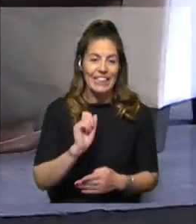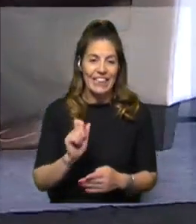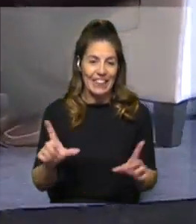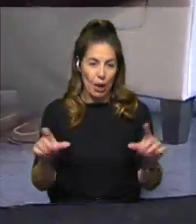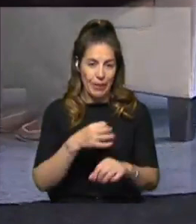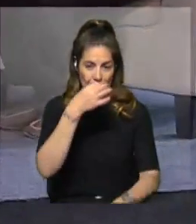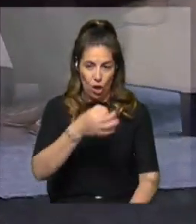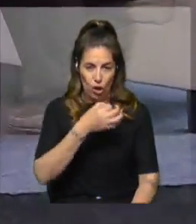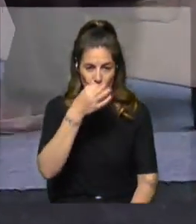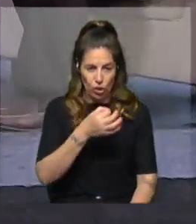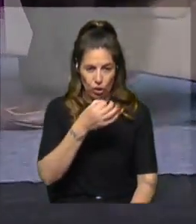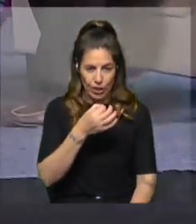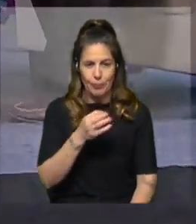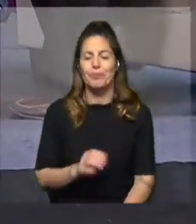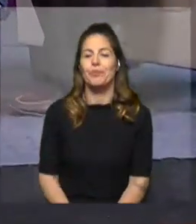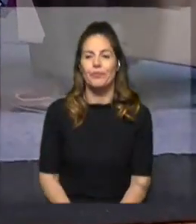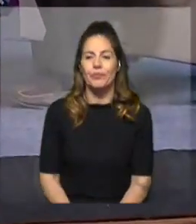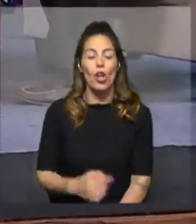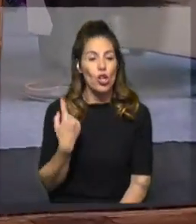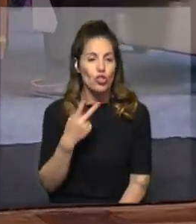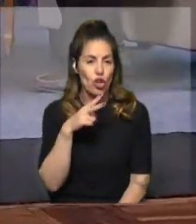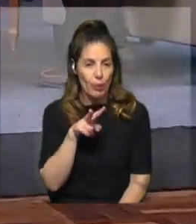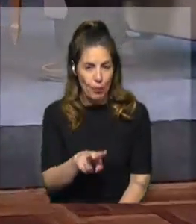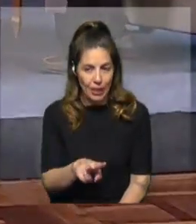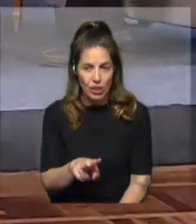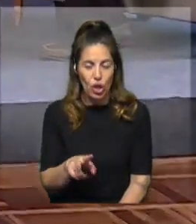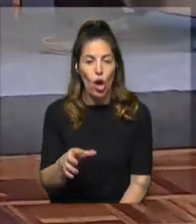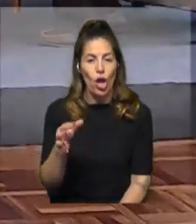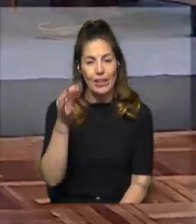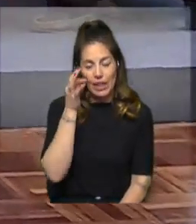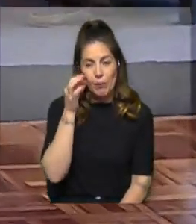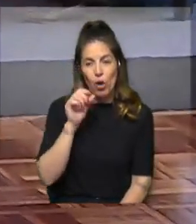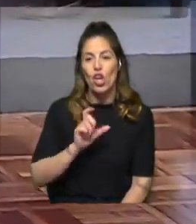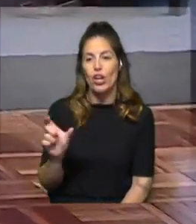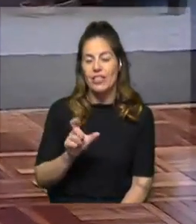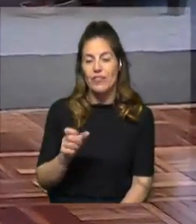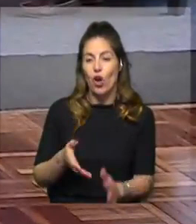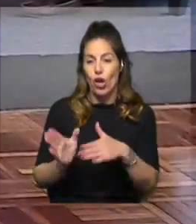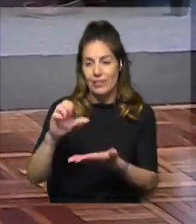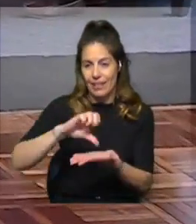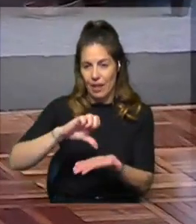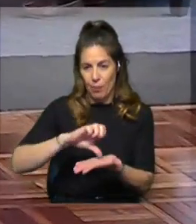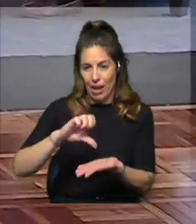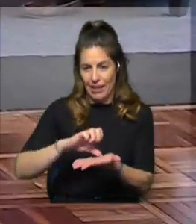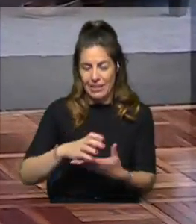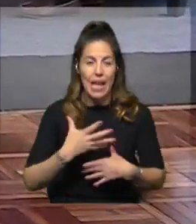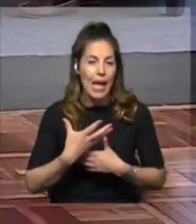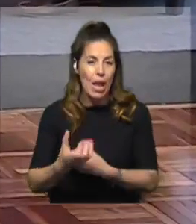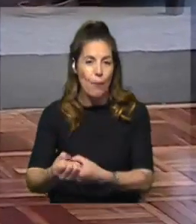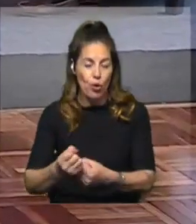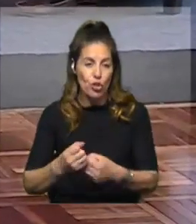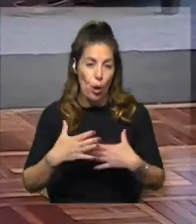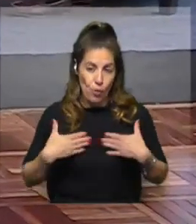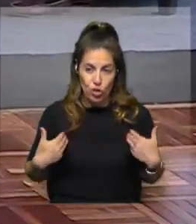parte oratoria. Nosotros lo estamos siguiendo, hay testimonios de lo que significó el exilio, de lo que significó el apoyo